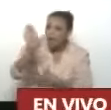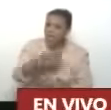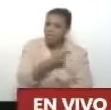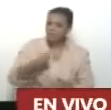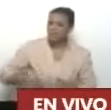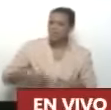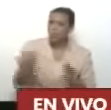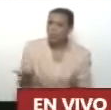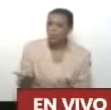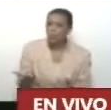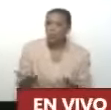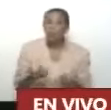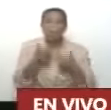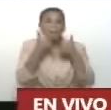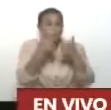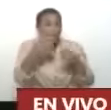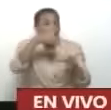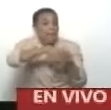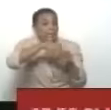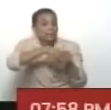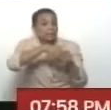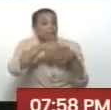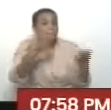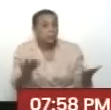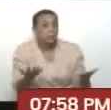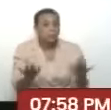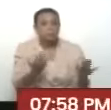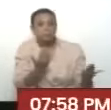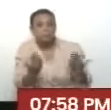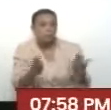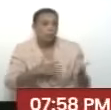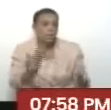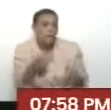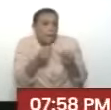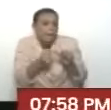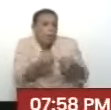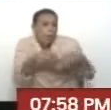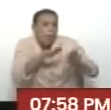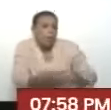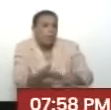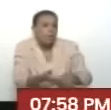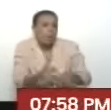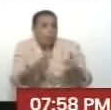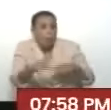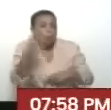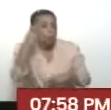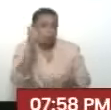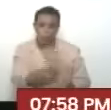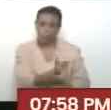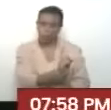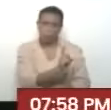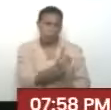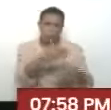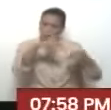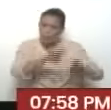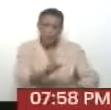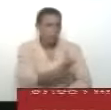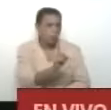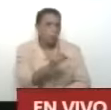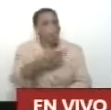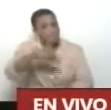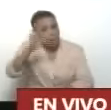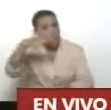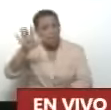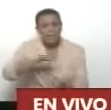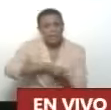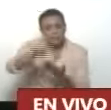Bueno, presidente, vienen las elecciones, yo prefiero de repente posponerlo. Yo le dije, no, no, no, no, la CABA, vete a